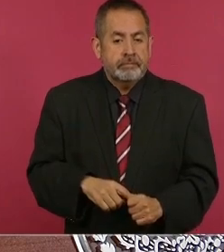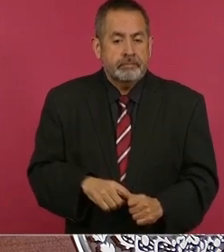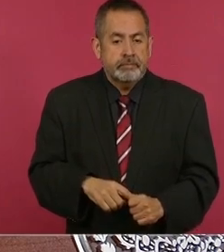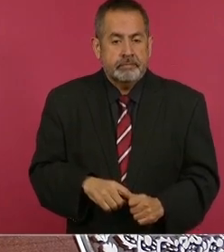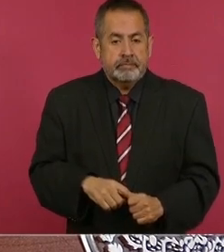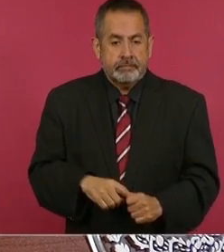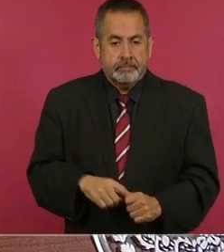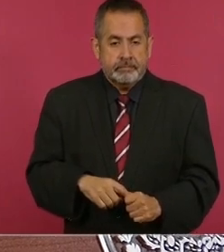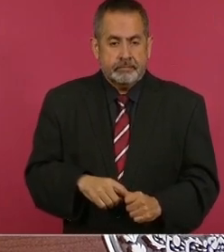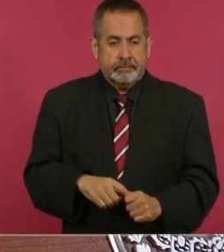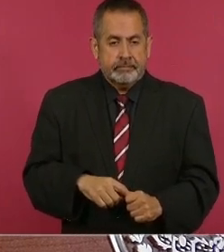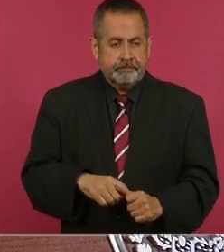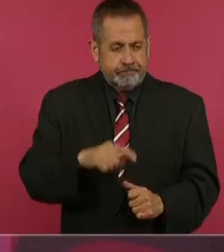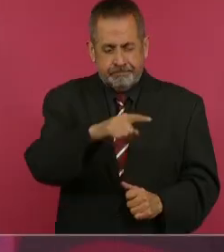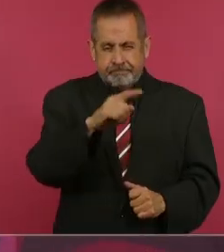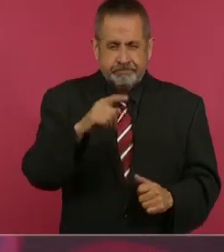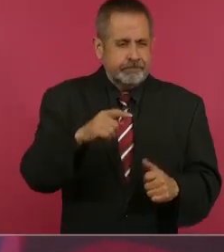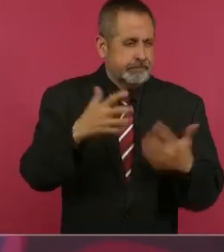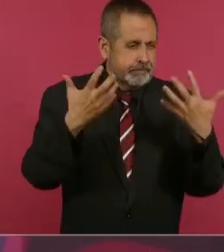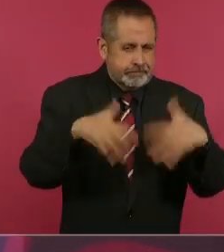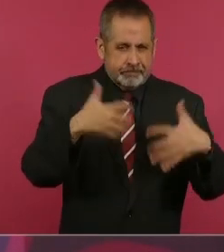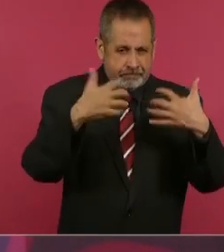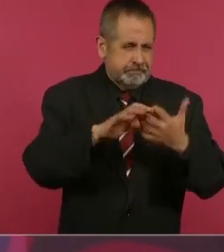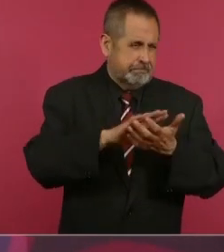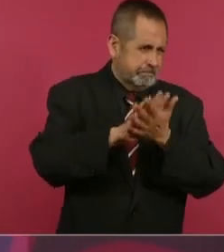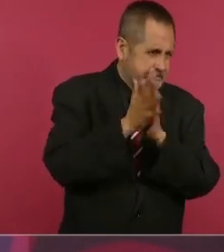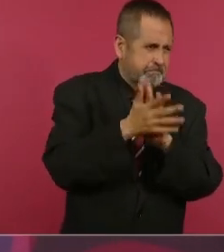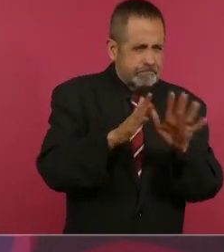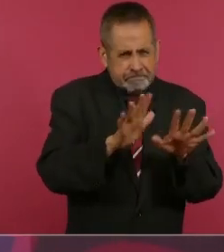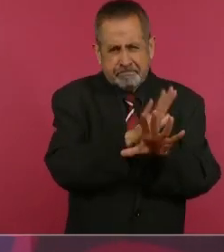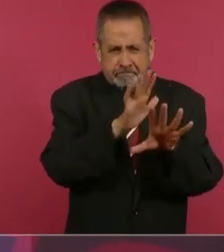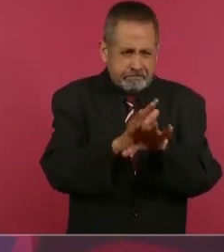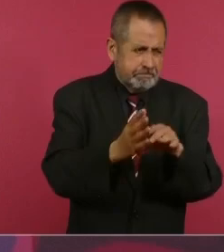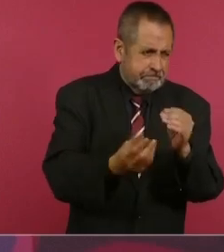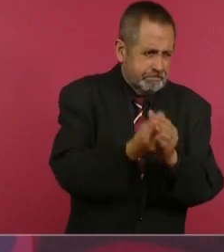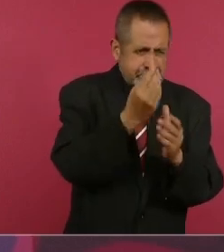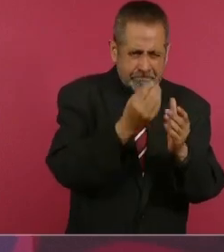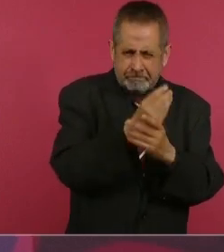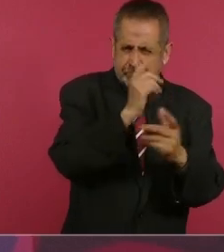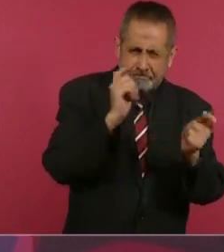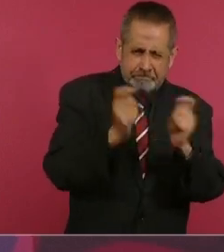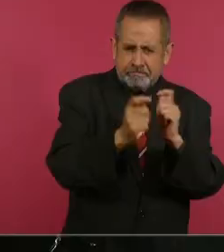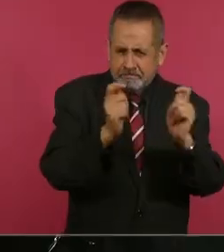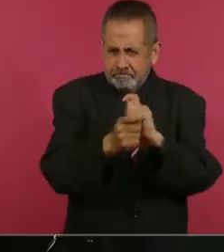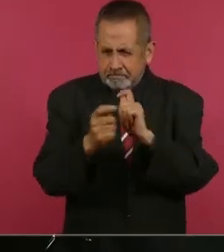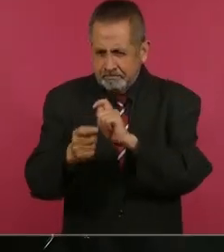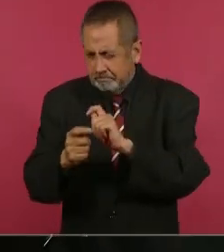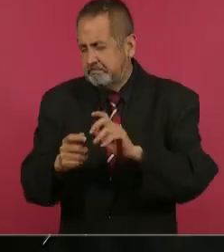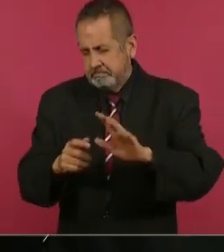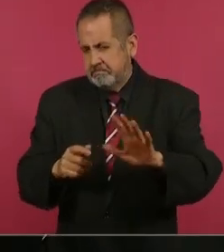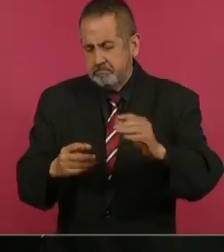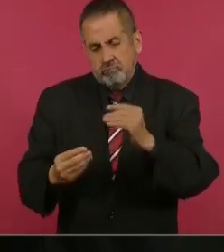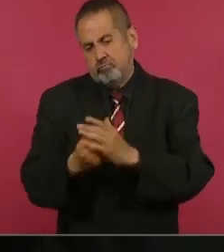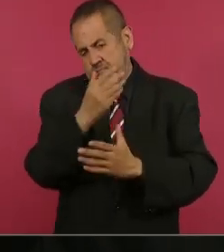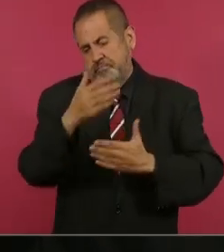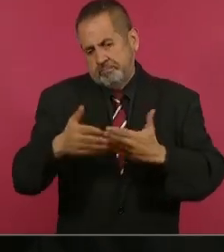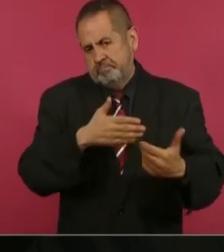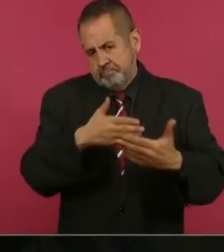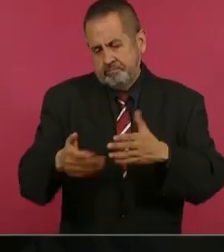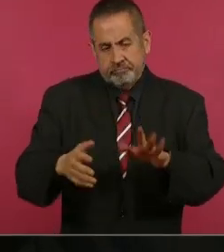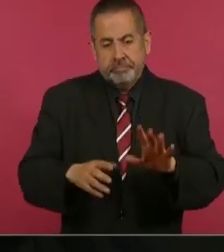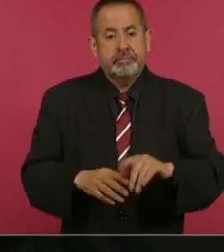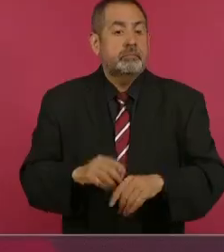Con toda la reconversión industrial, uno de los